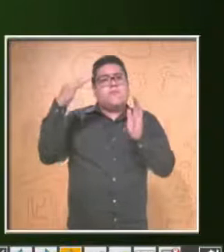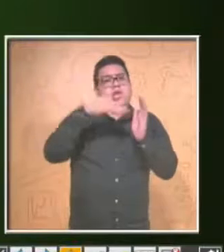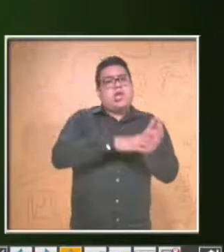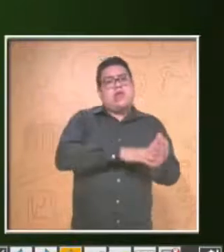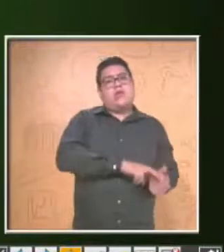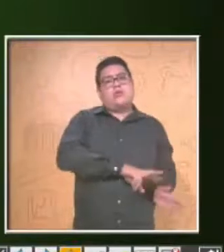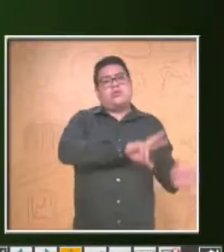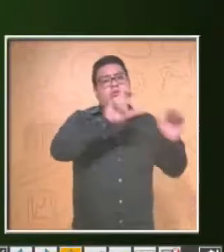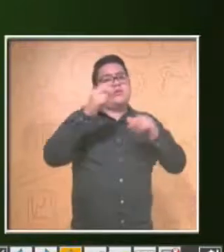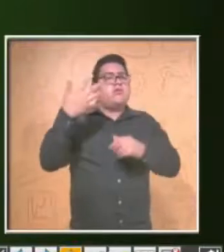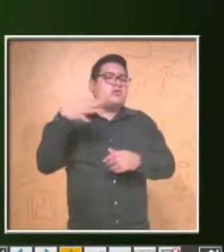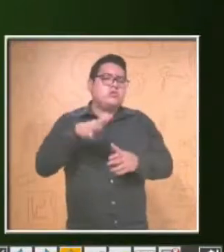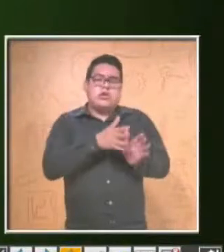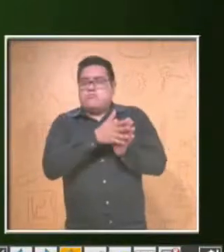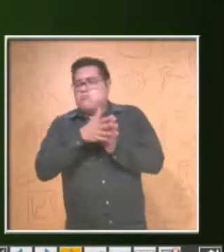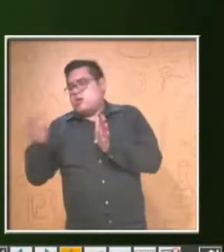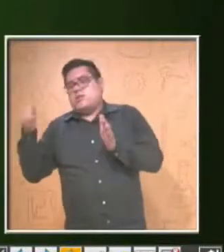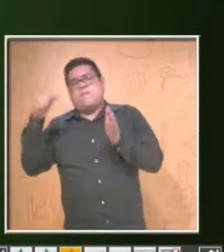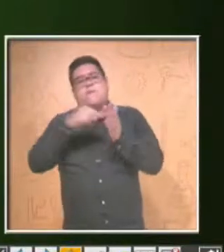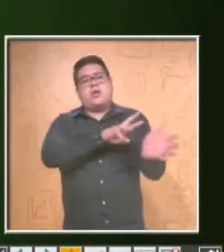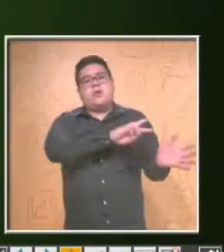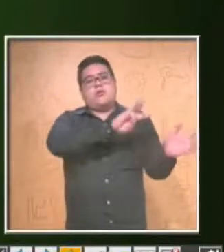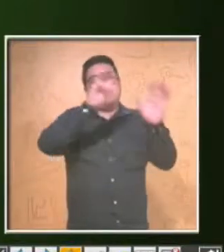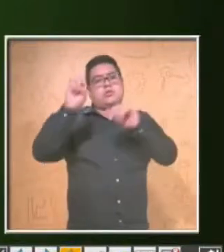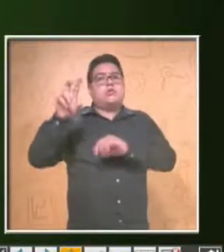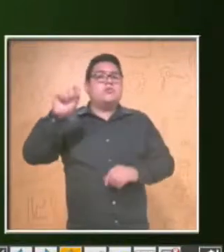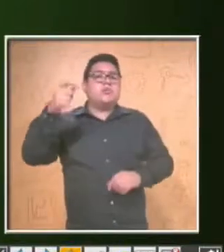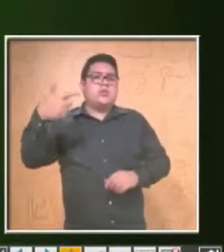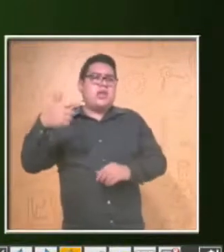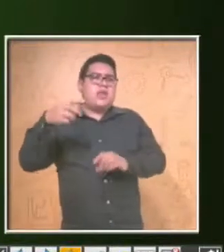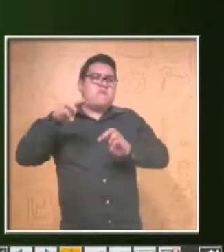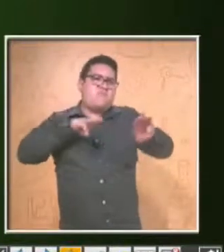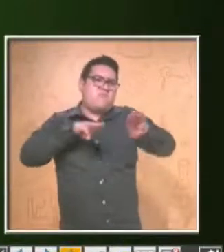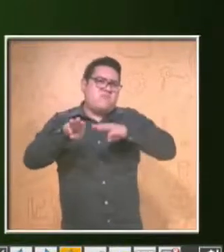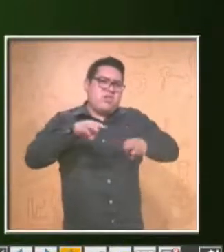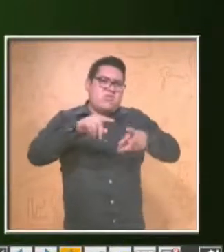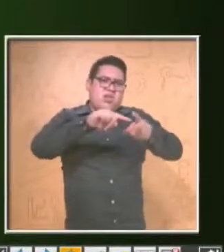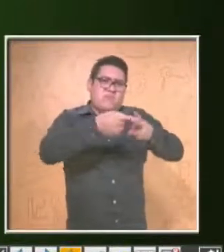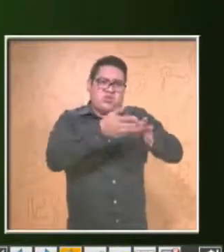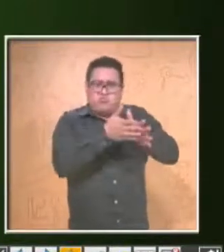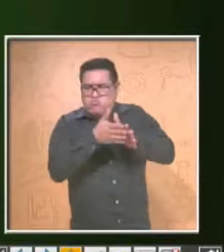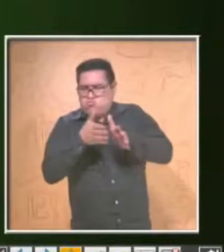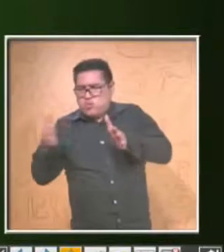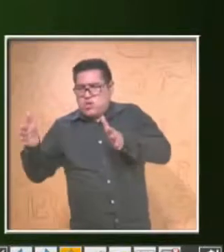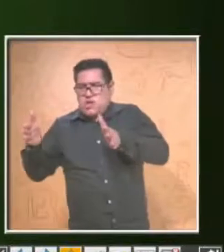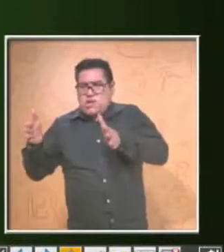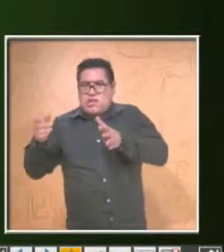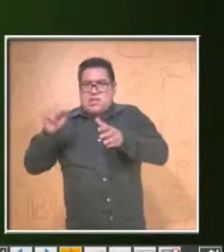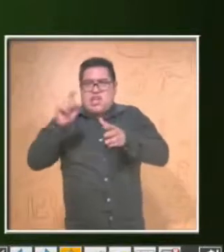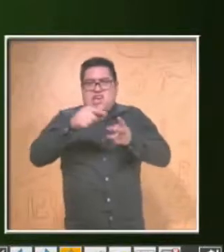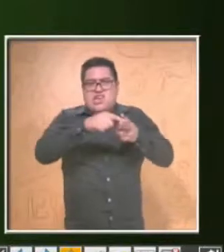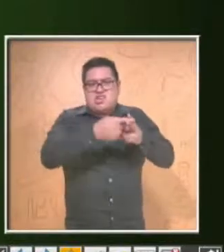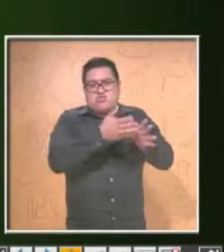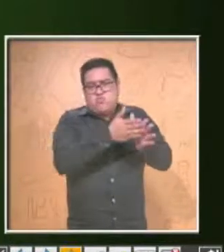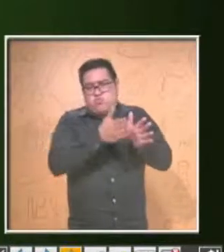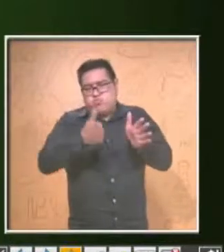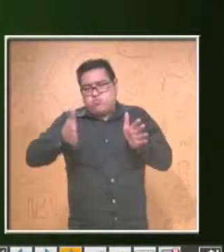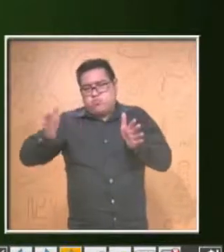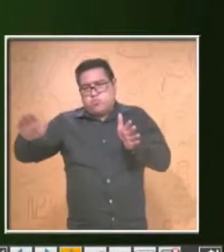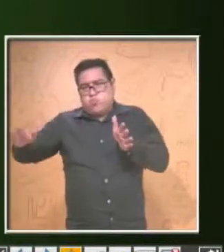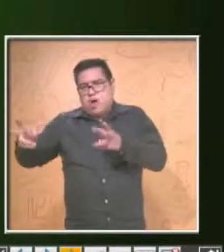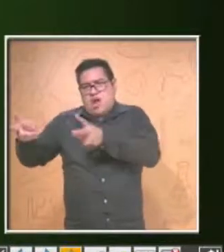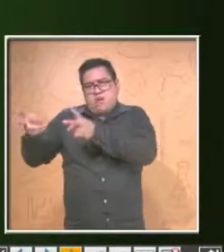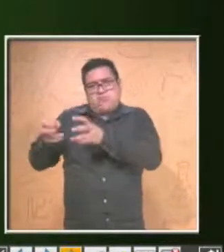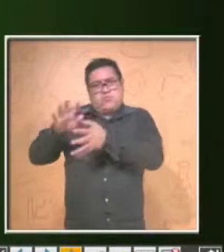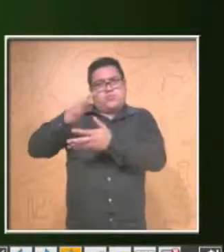1826, 27, por aquellos años. Este movimiento es el movimiento inicial. Inspira las independencias de las demás posesiones españolas en